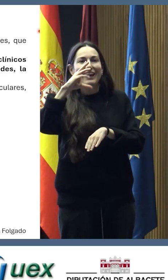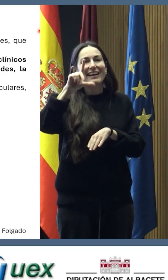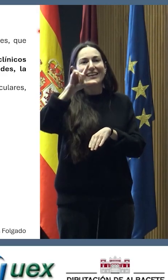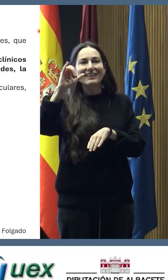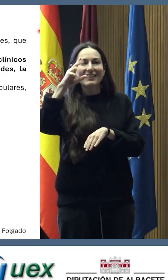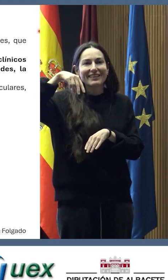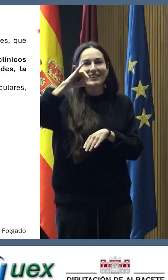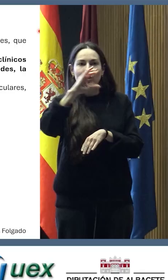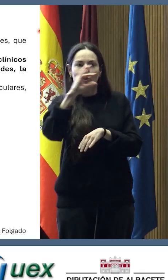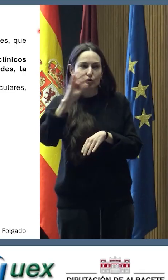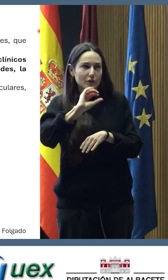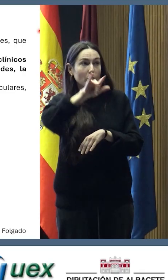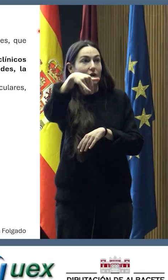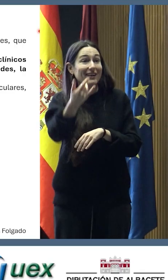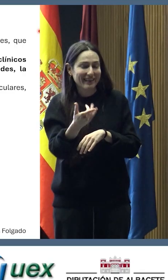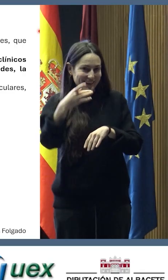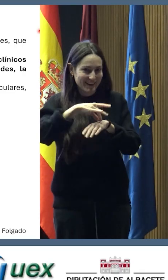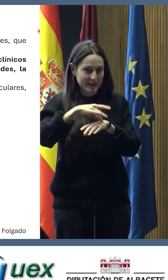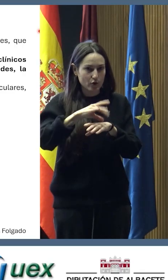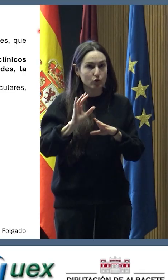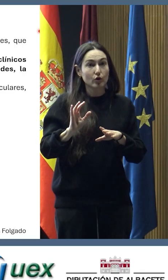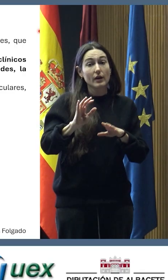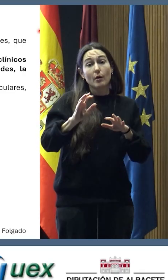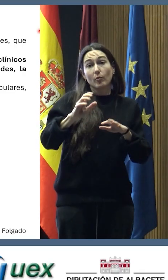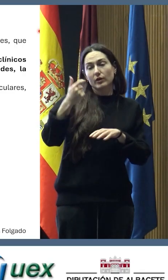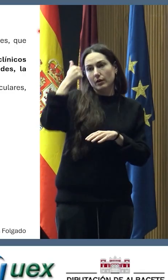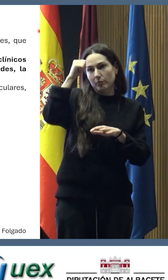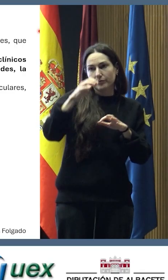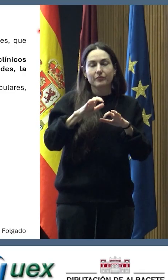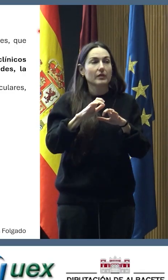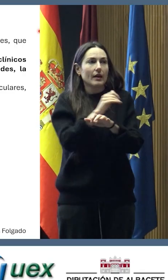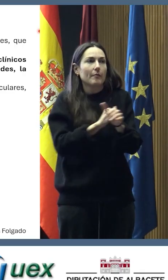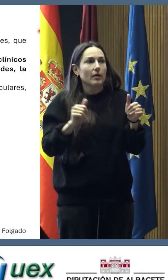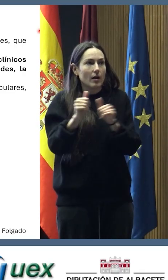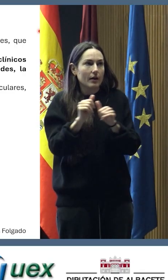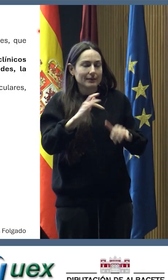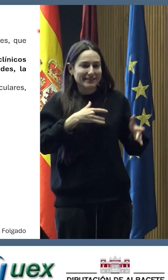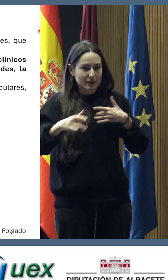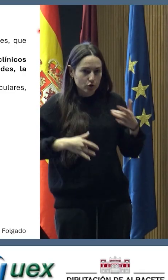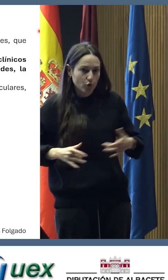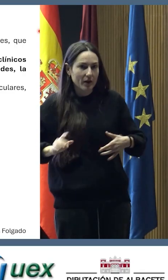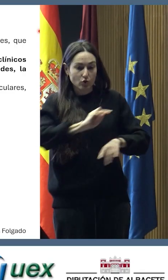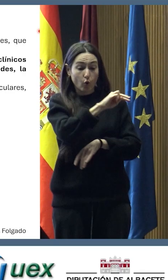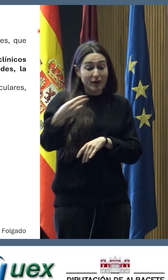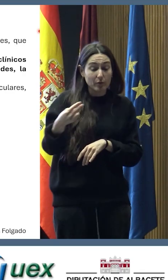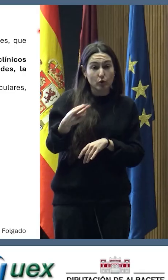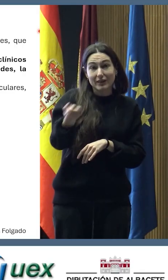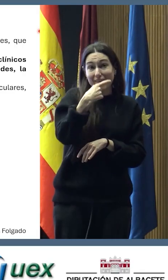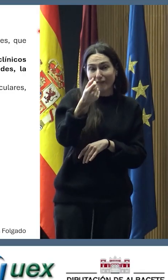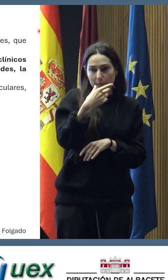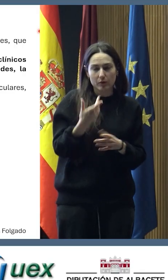suelen diferir en la prevalencia de enfermedades, la manifestación de los síntomas y la respuesta a los fármacos.